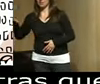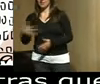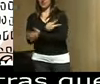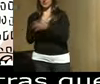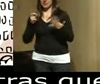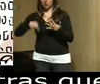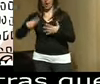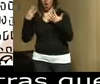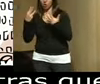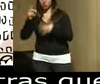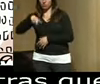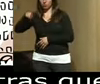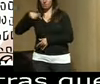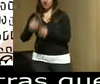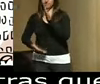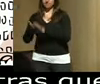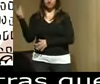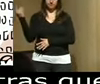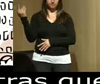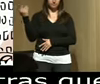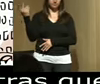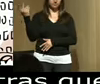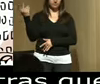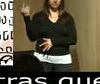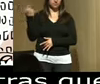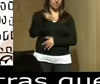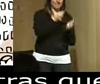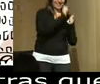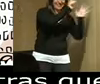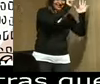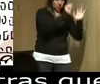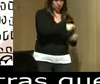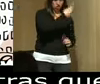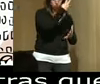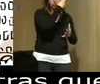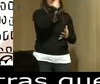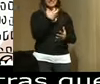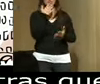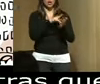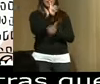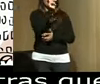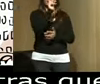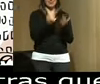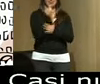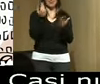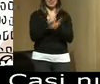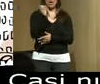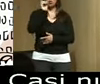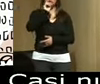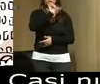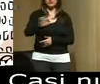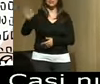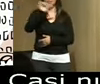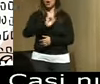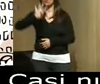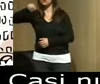de mensualmente voy de vacaciones, 17,8 con respecto al 26,8, y en el caso de que sea diario o semanal, 4,2,